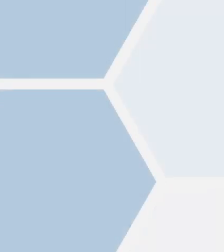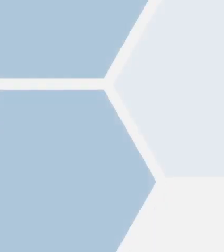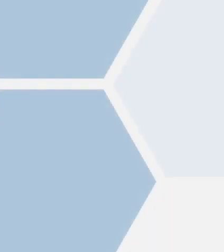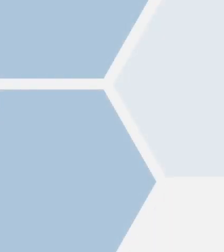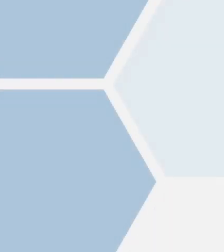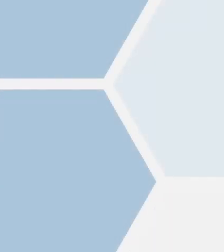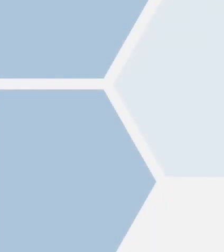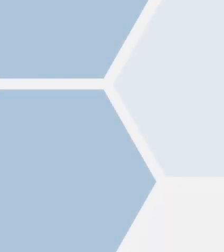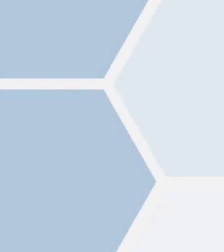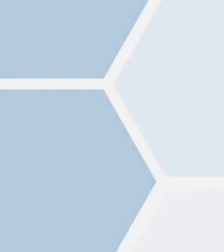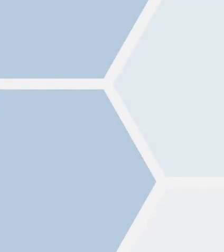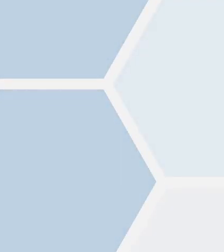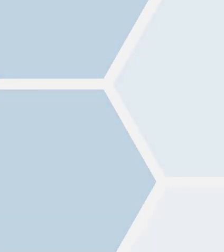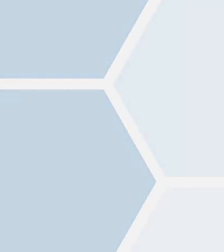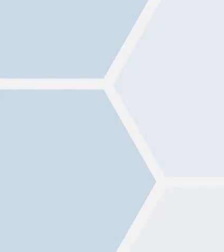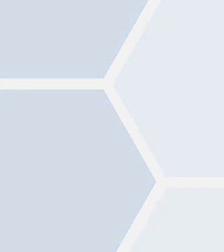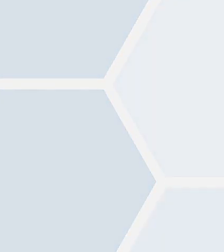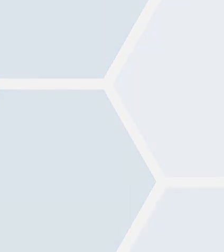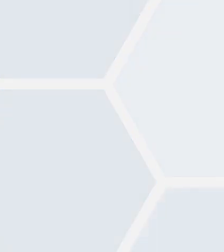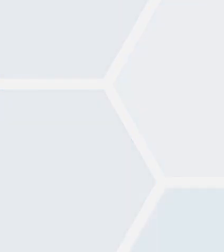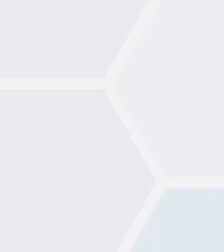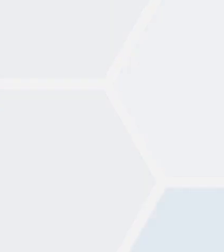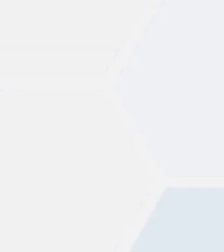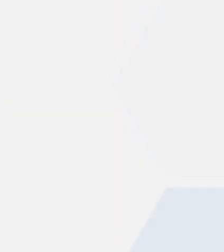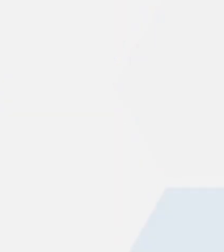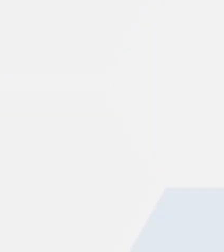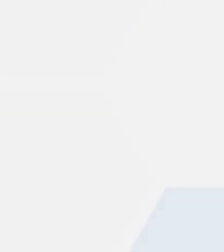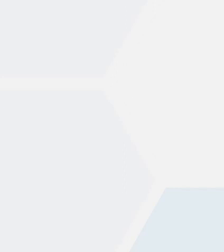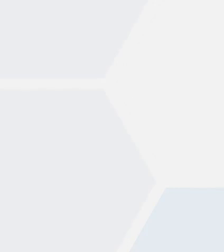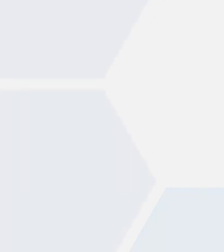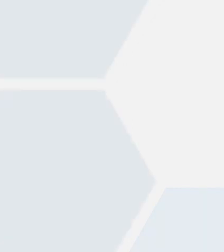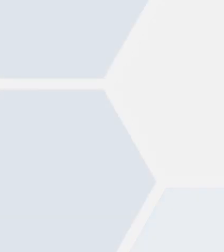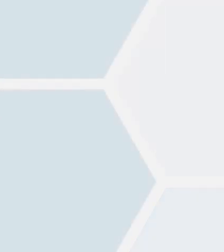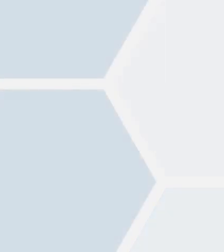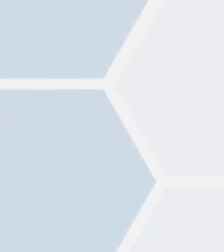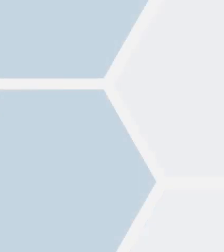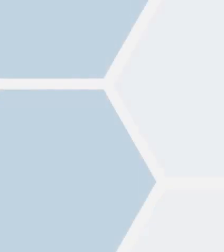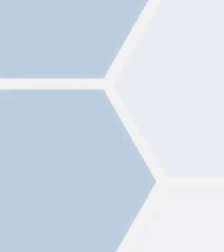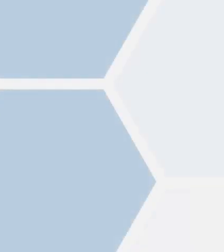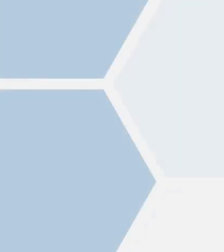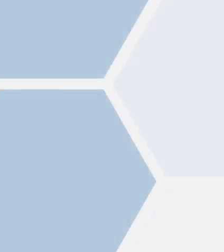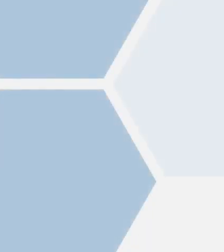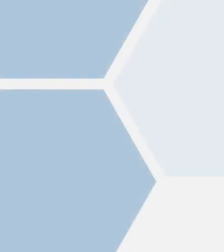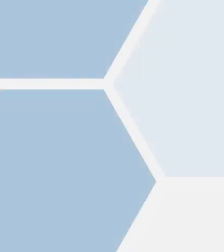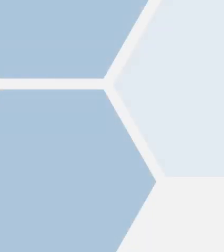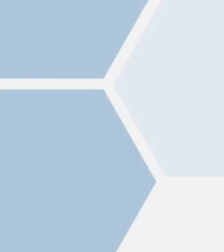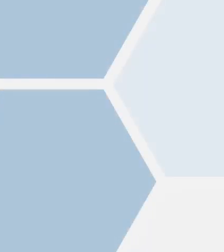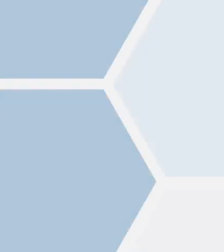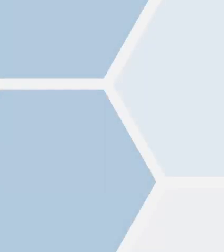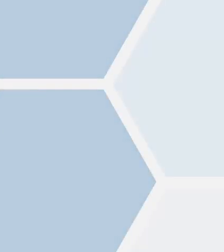este momento, por ejemplo, la tendencia más inmediata es que los fenómenos del clima son los principales factores de